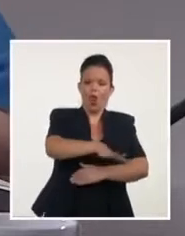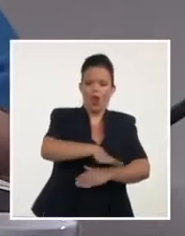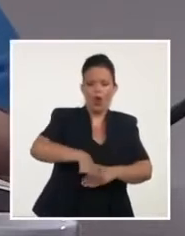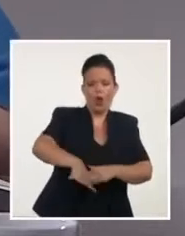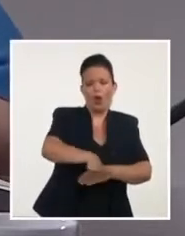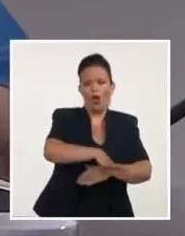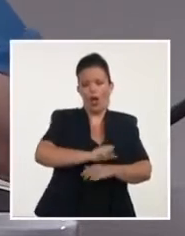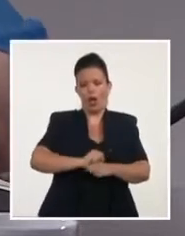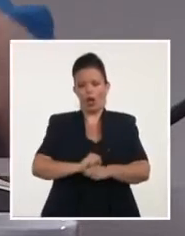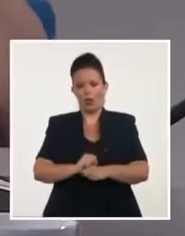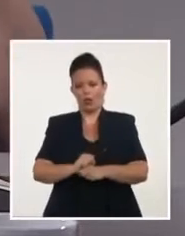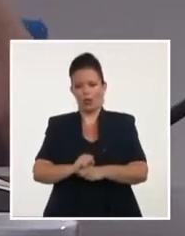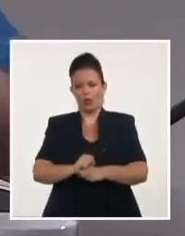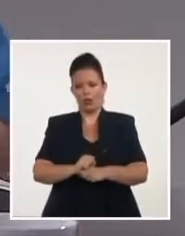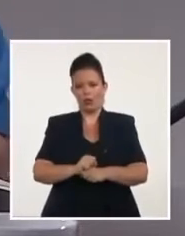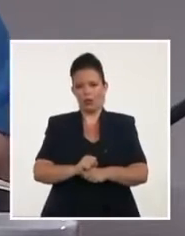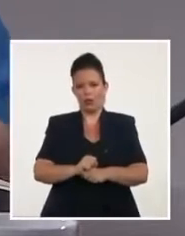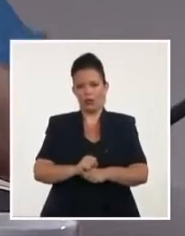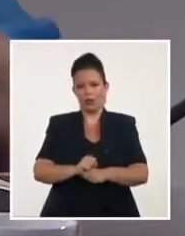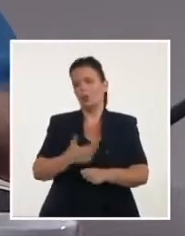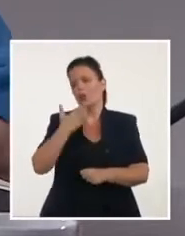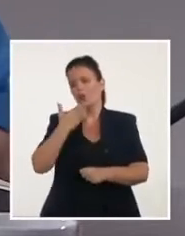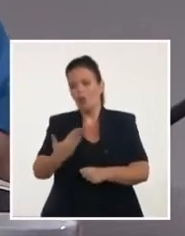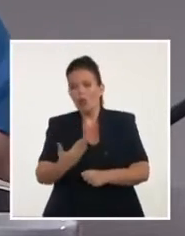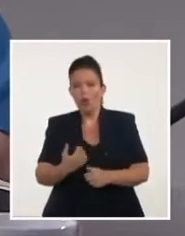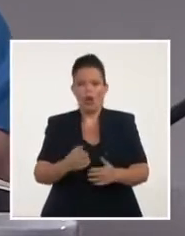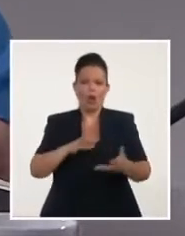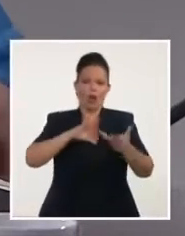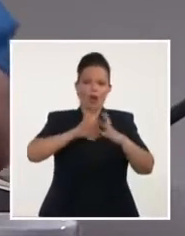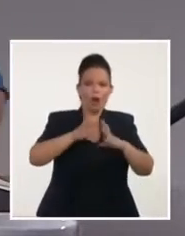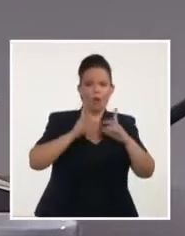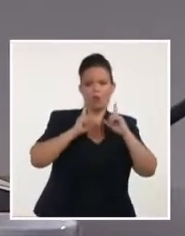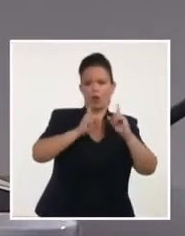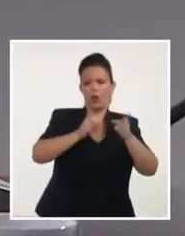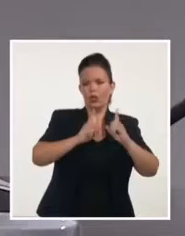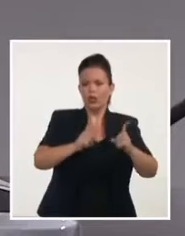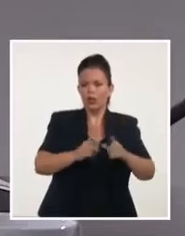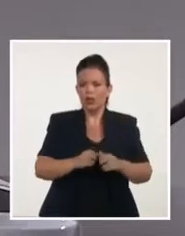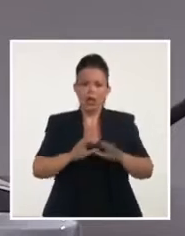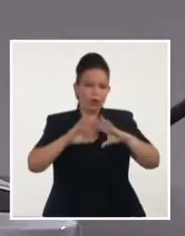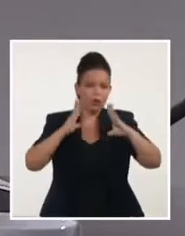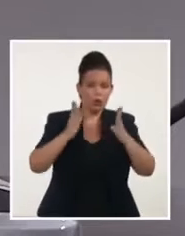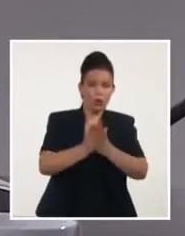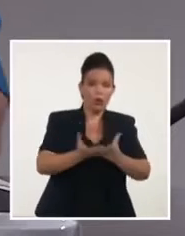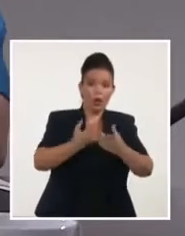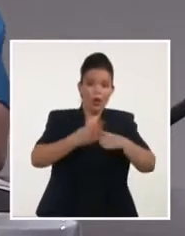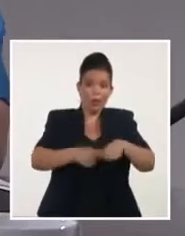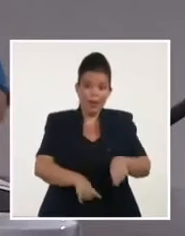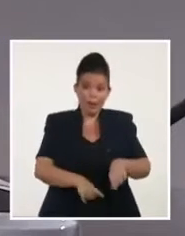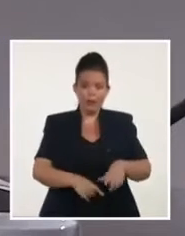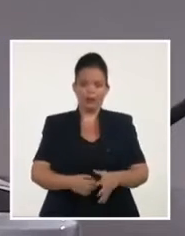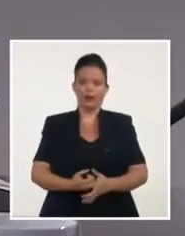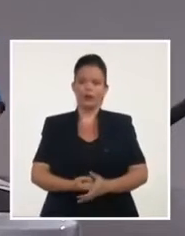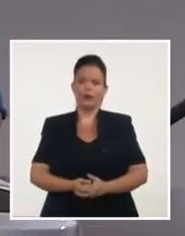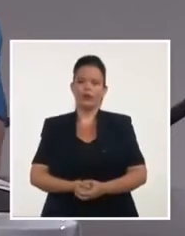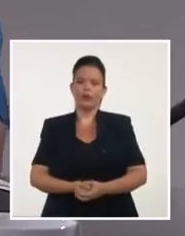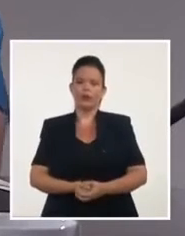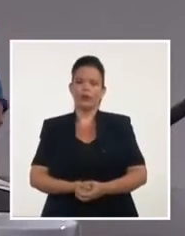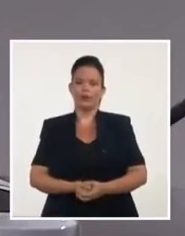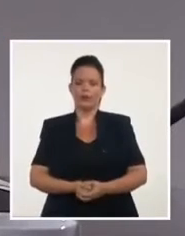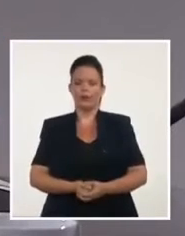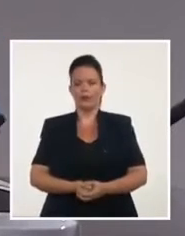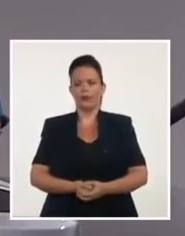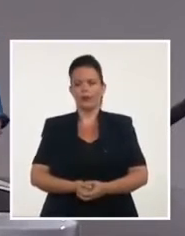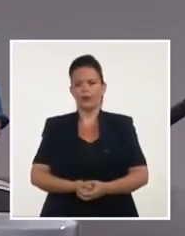tener la mejor política, puedes tener una población muy cohesionada, pero al final dependes de, o estás permeada por una